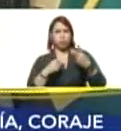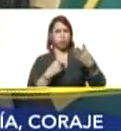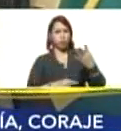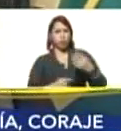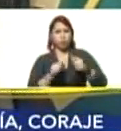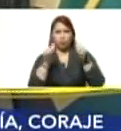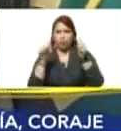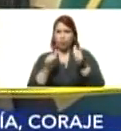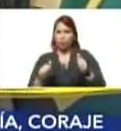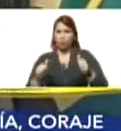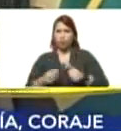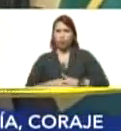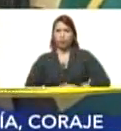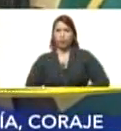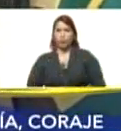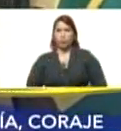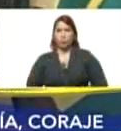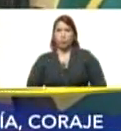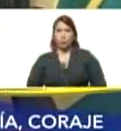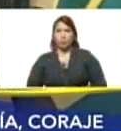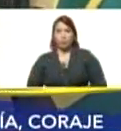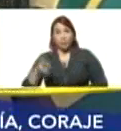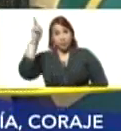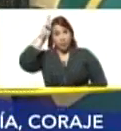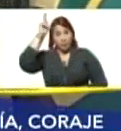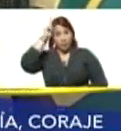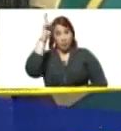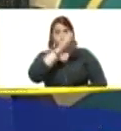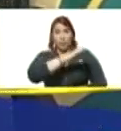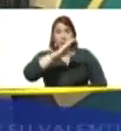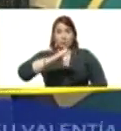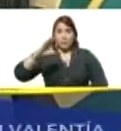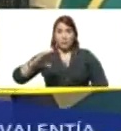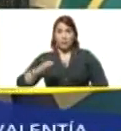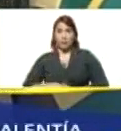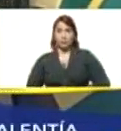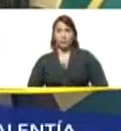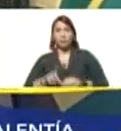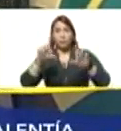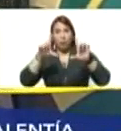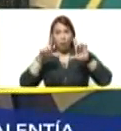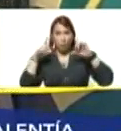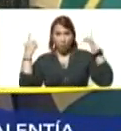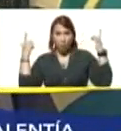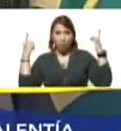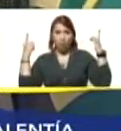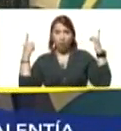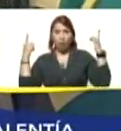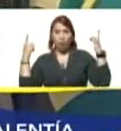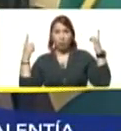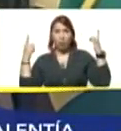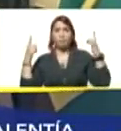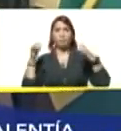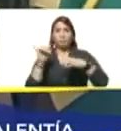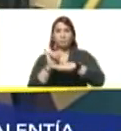artesanía entre los indios caribe de La Guaira, de Cumaná,